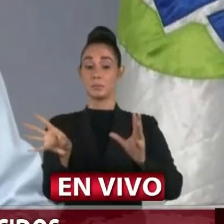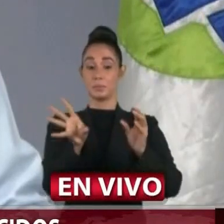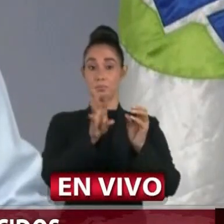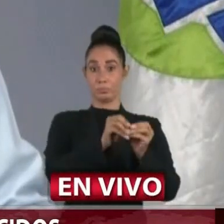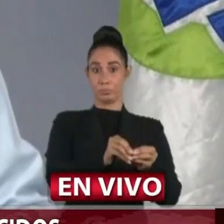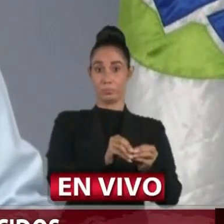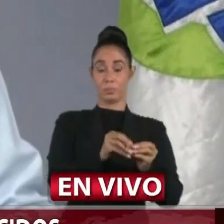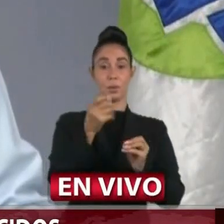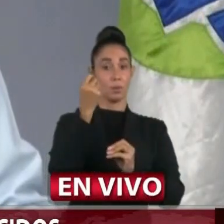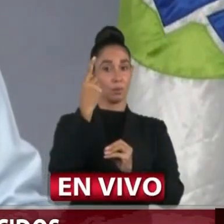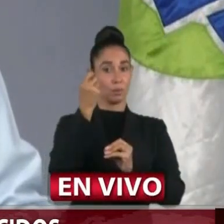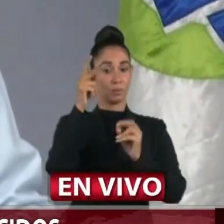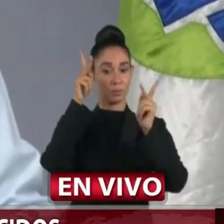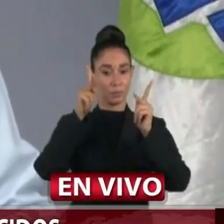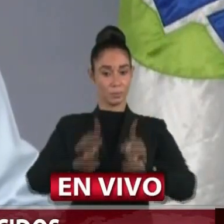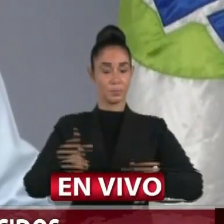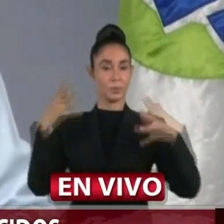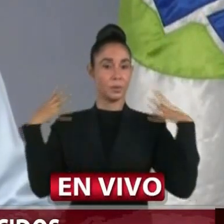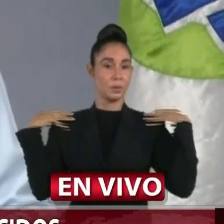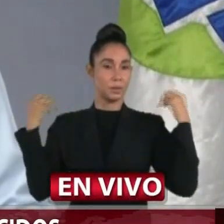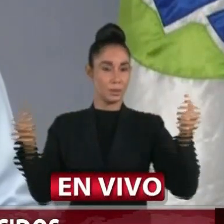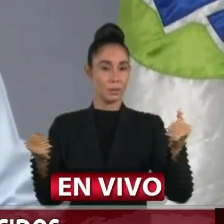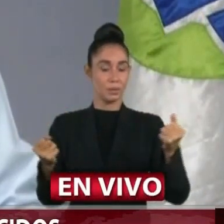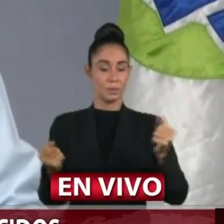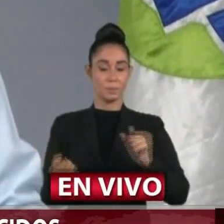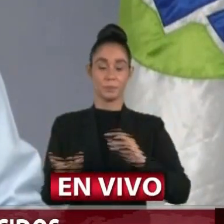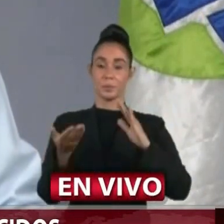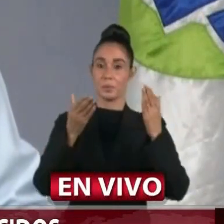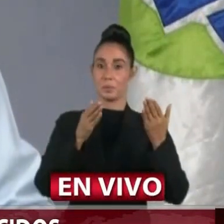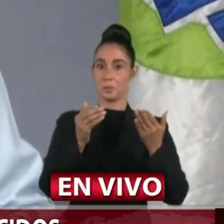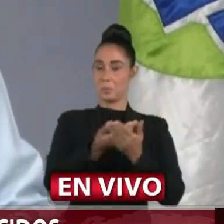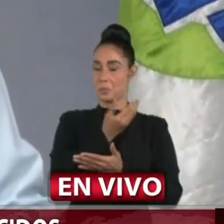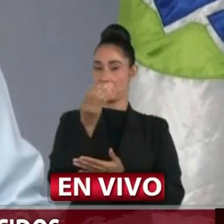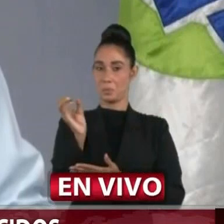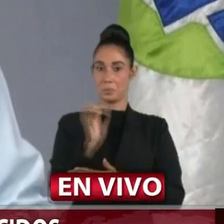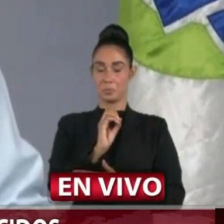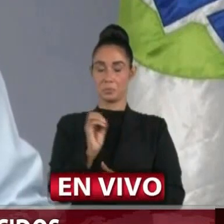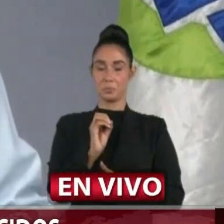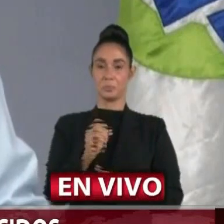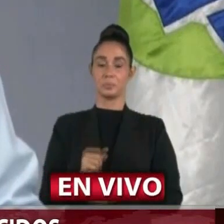acumulados, 11 recuperados, 0 casos nuevos.